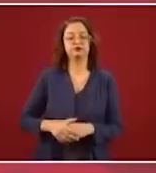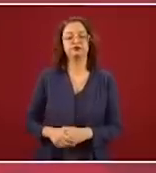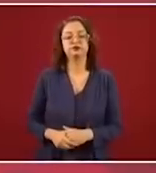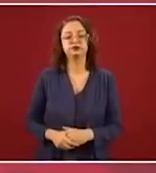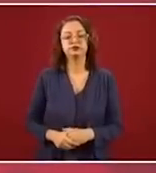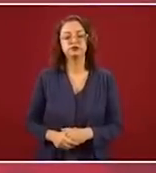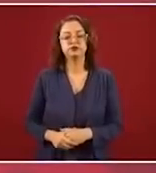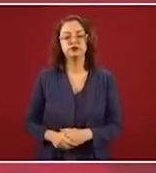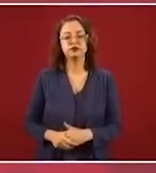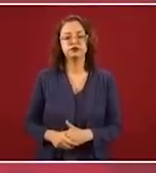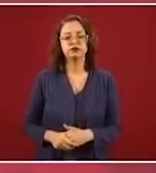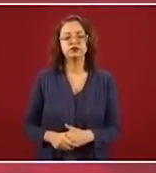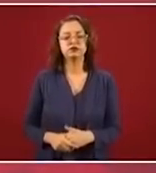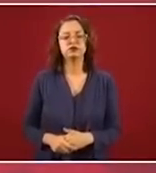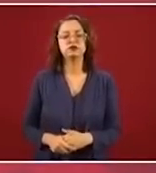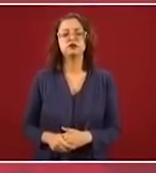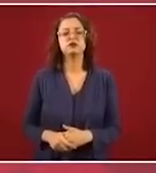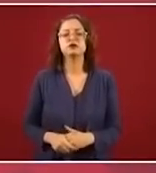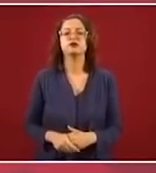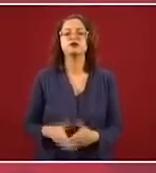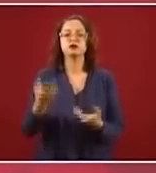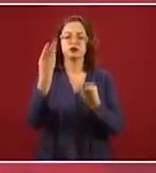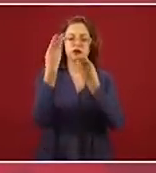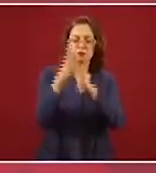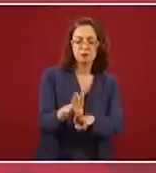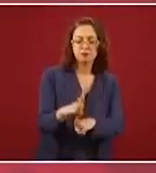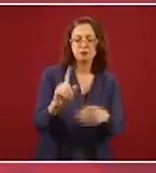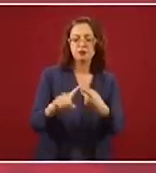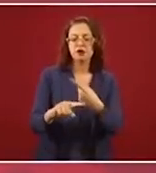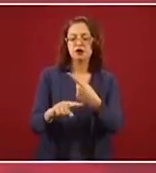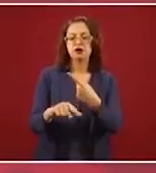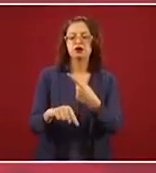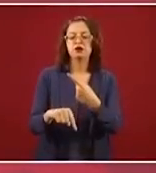participaron bancos y participaron